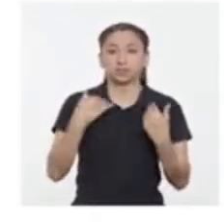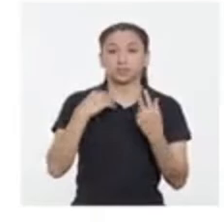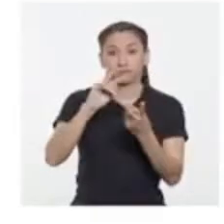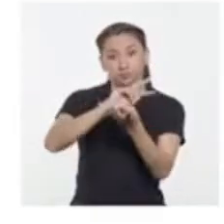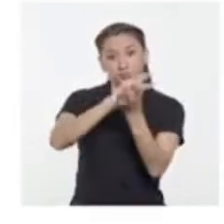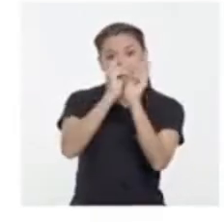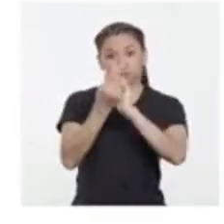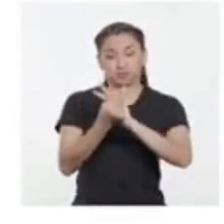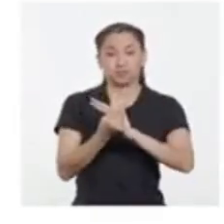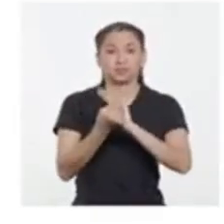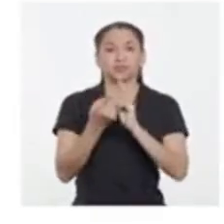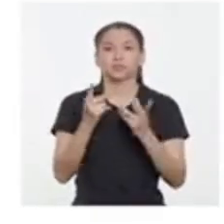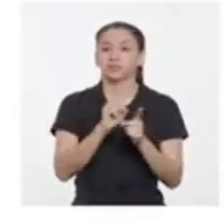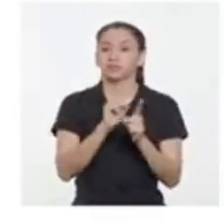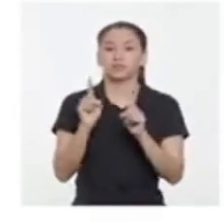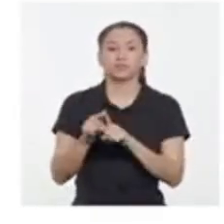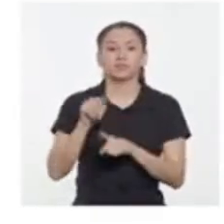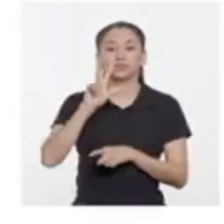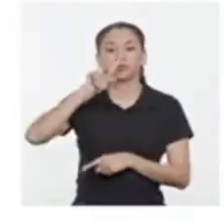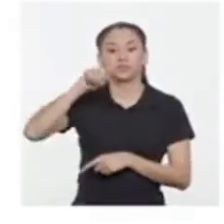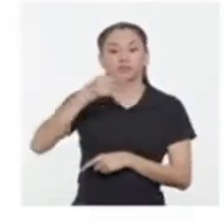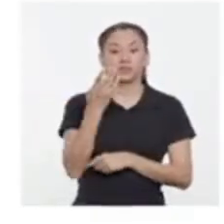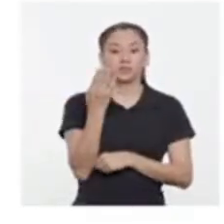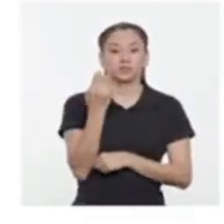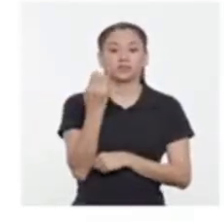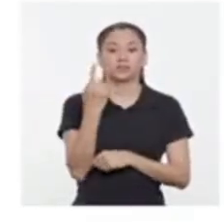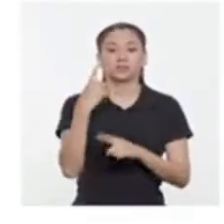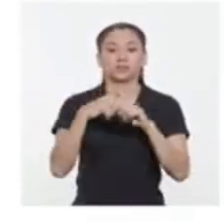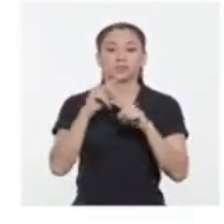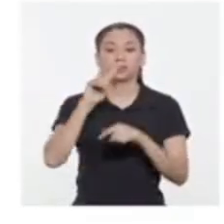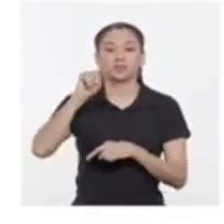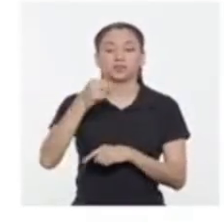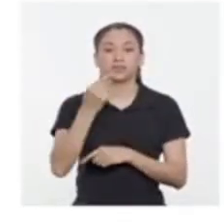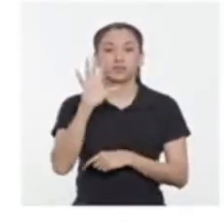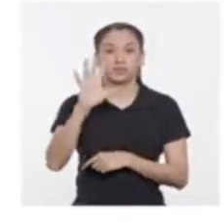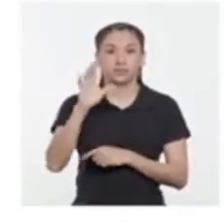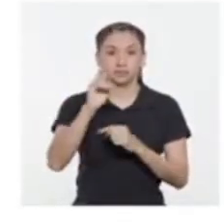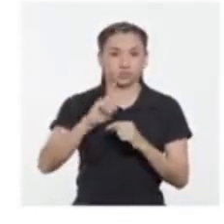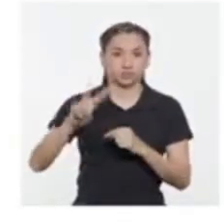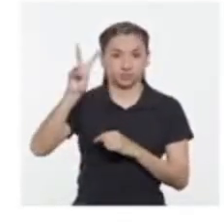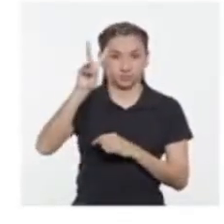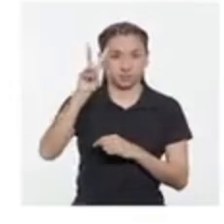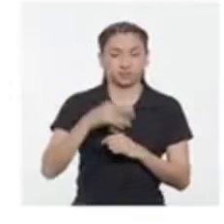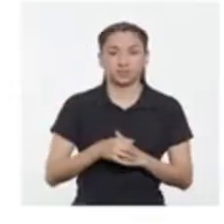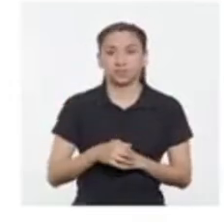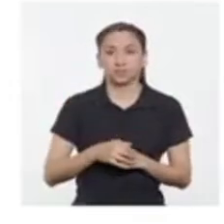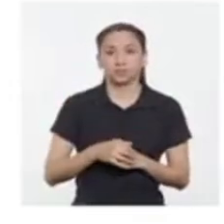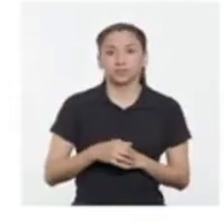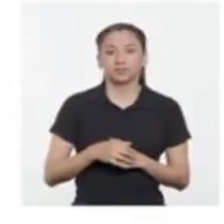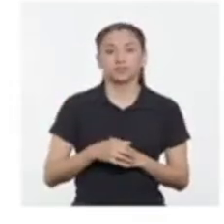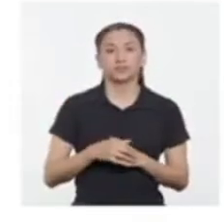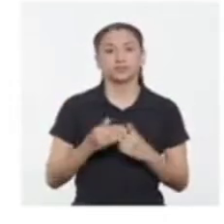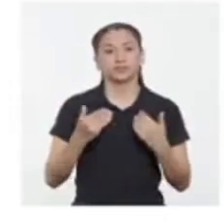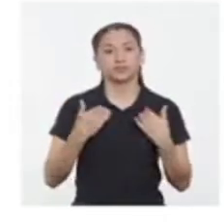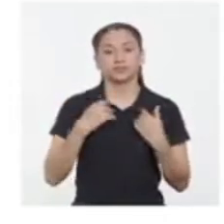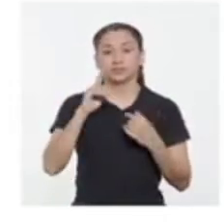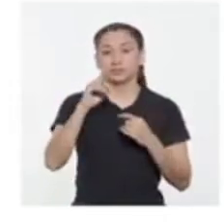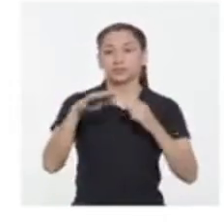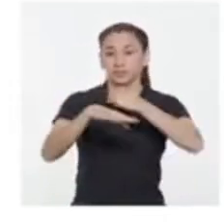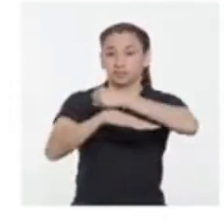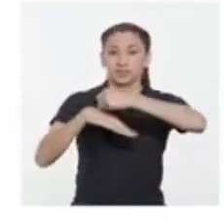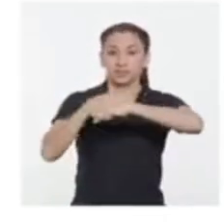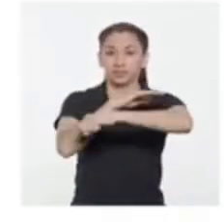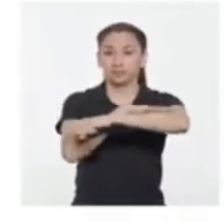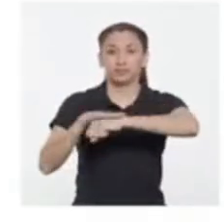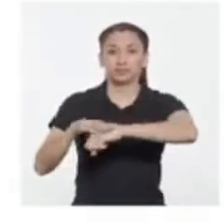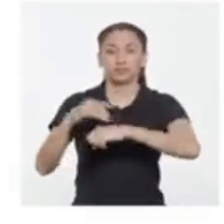Reemplazando tenemos que el área de la base es igual a 3,14 por 2,5 al cuadrado, que resulta un área